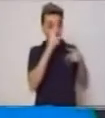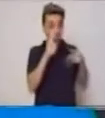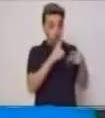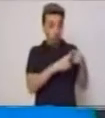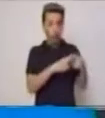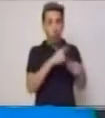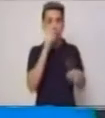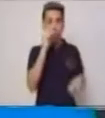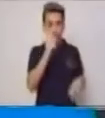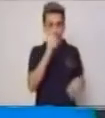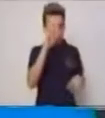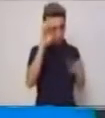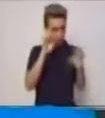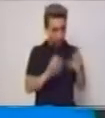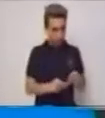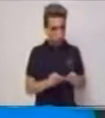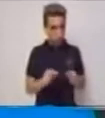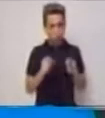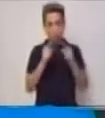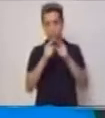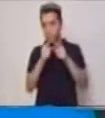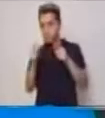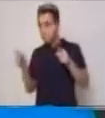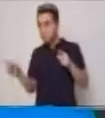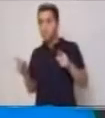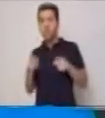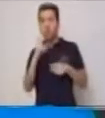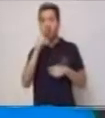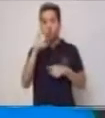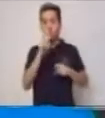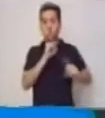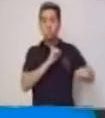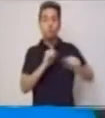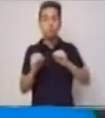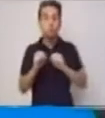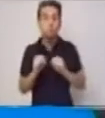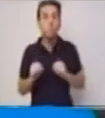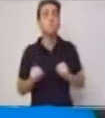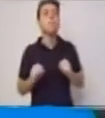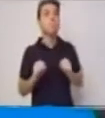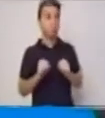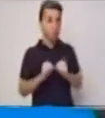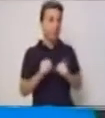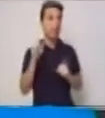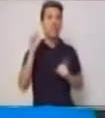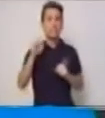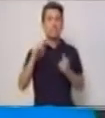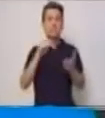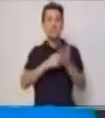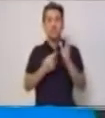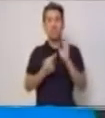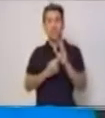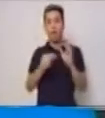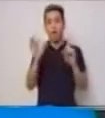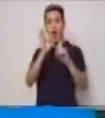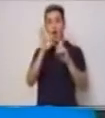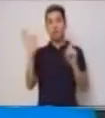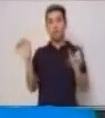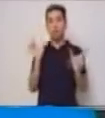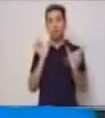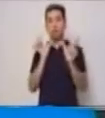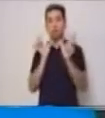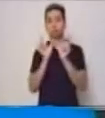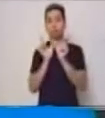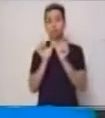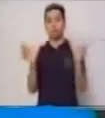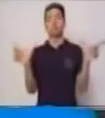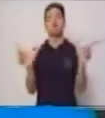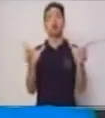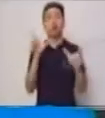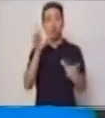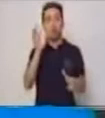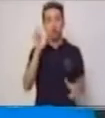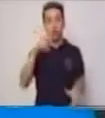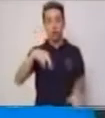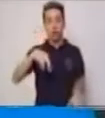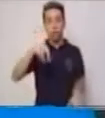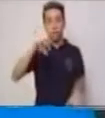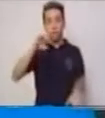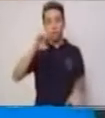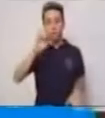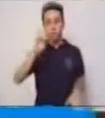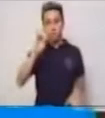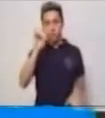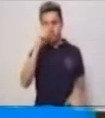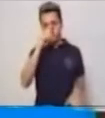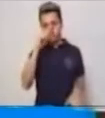una oración compuesta. Esta es simple, una persona, y aquí tenemos una persona y dos